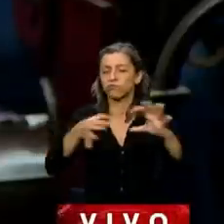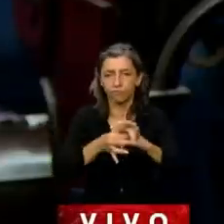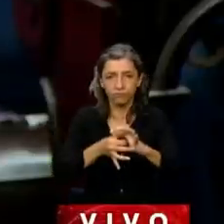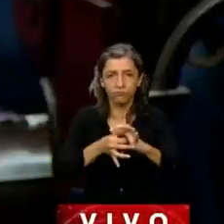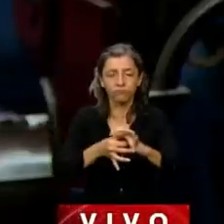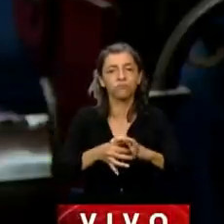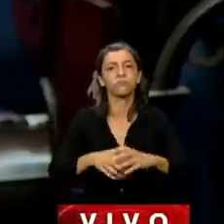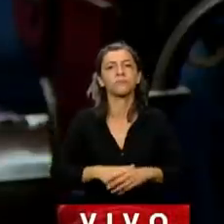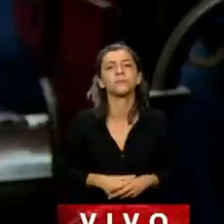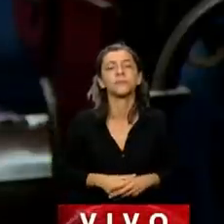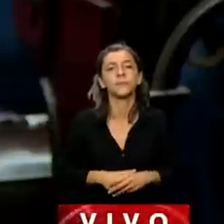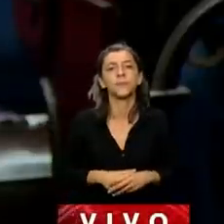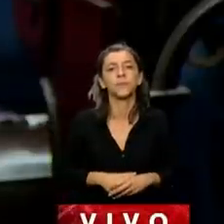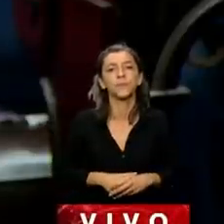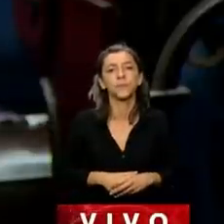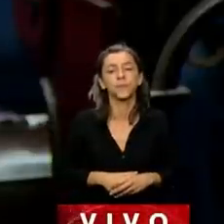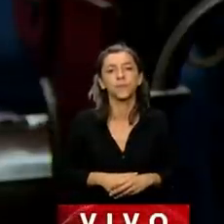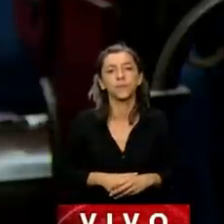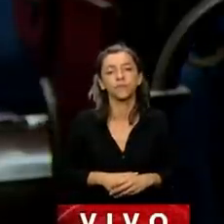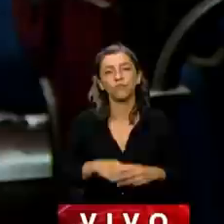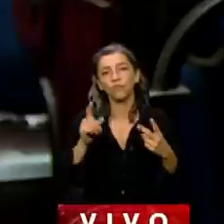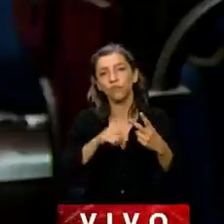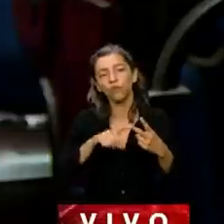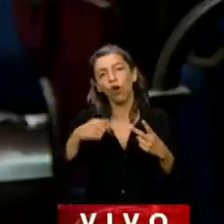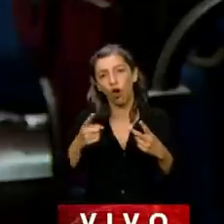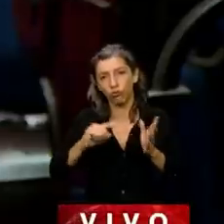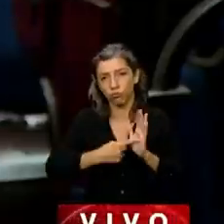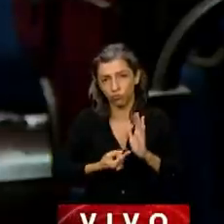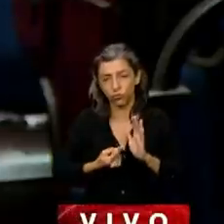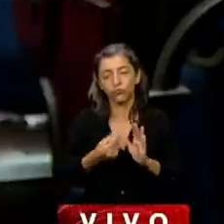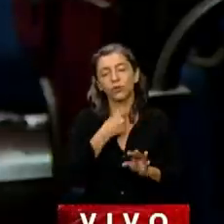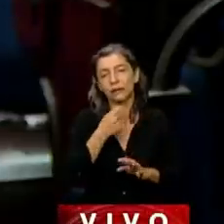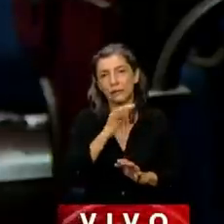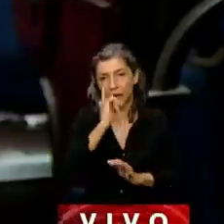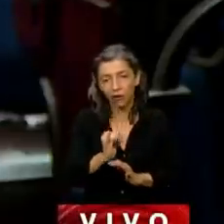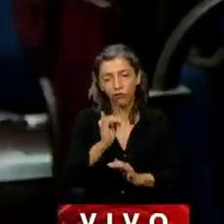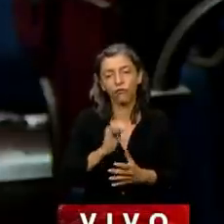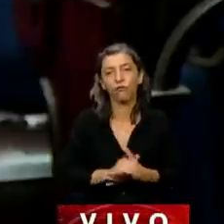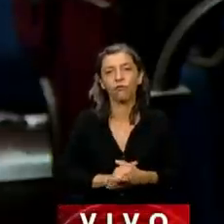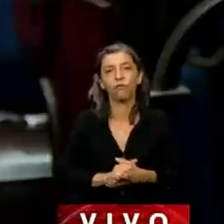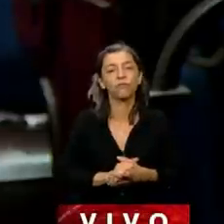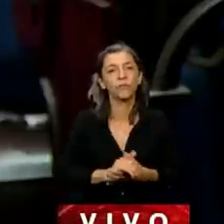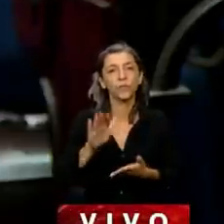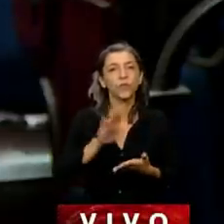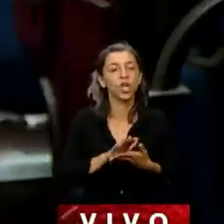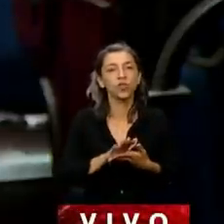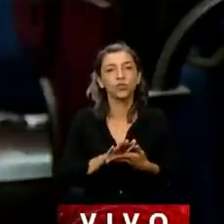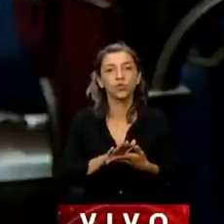salud. Hay otra cuestión también que quiero destacar y que tiene que ver con